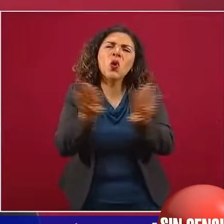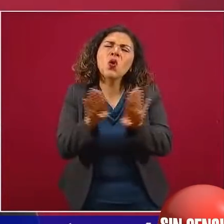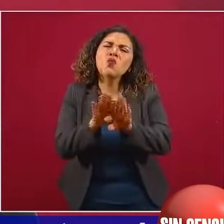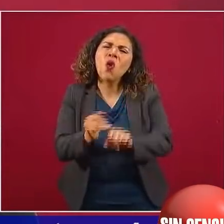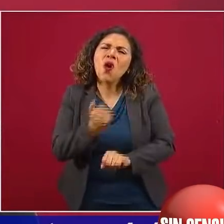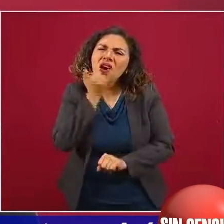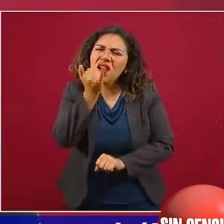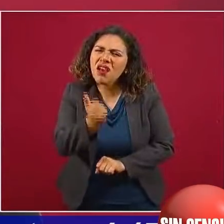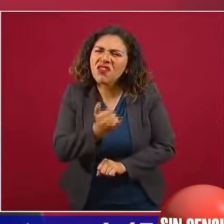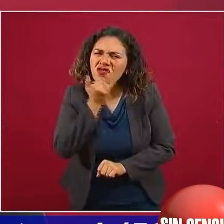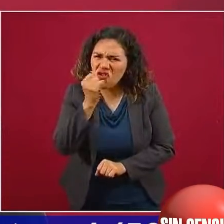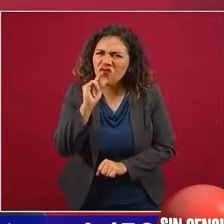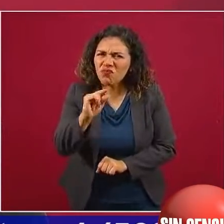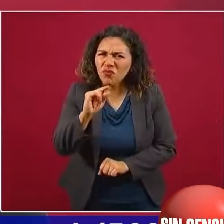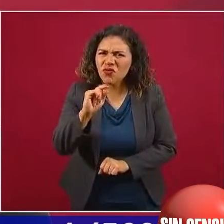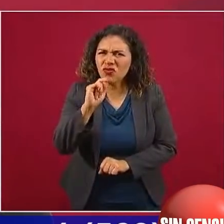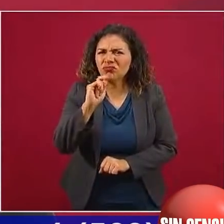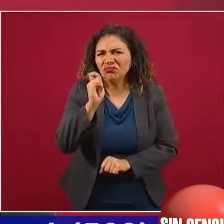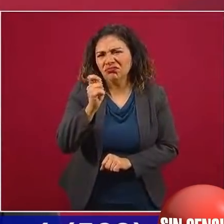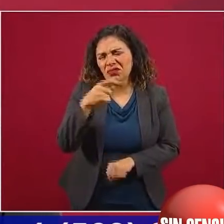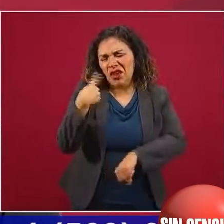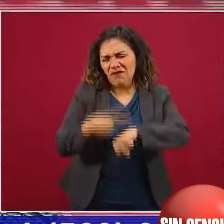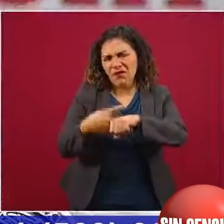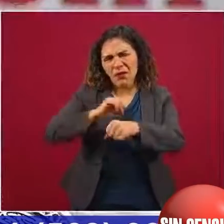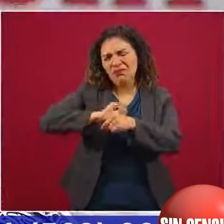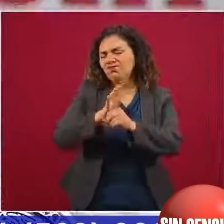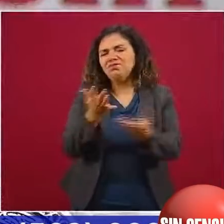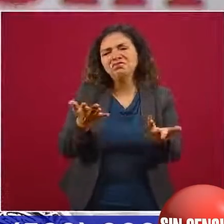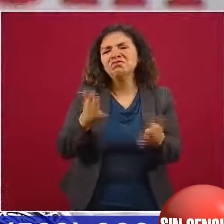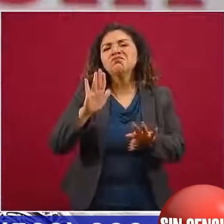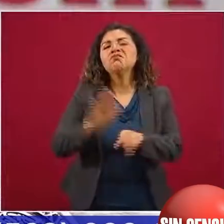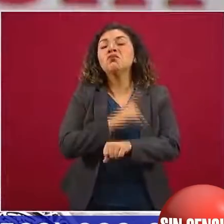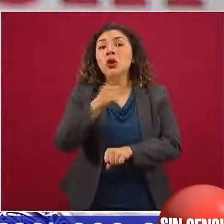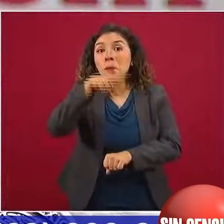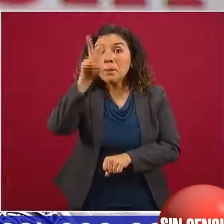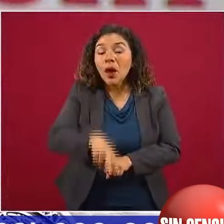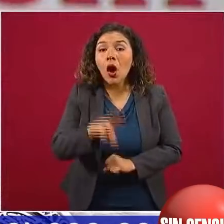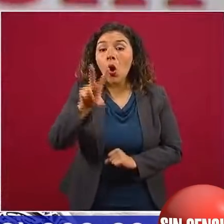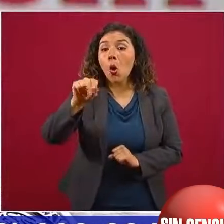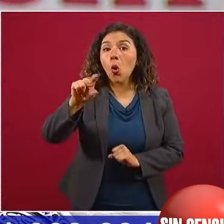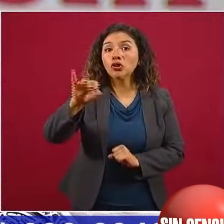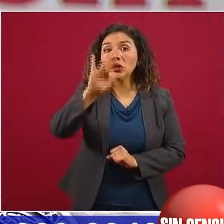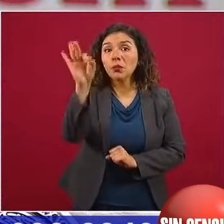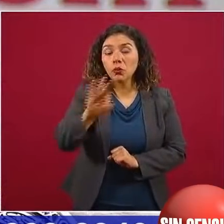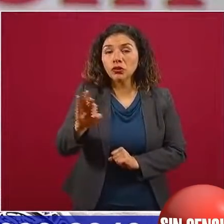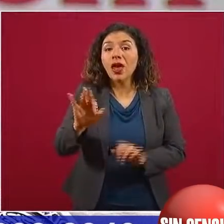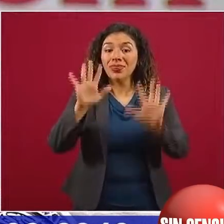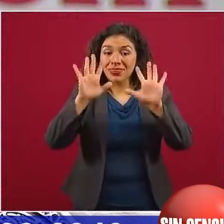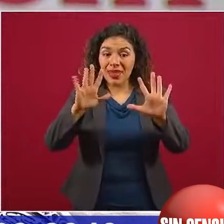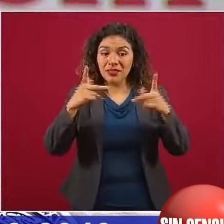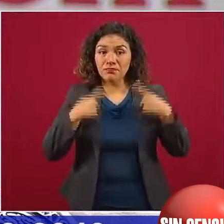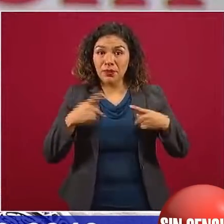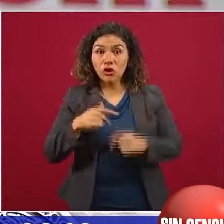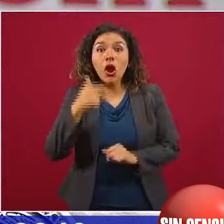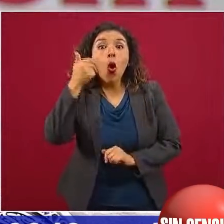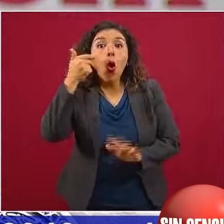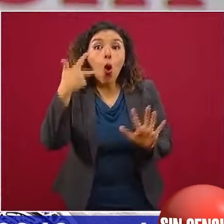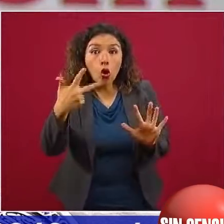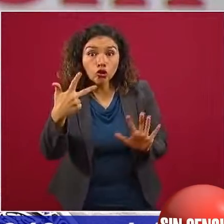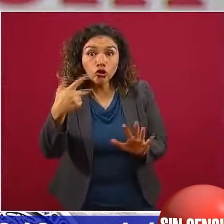equívoca sobre la epidemia, porque en general 80%, 8 de cada 10 personas que han tenido